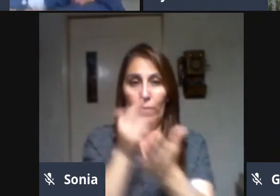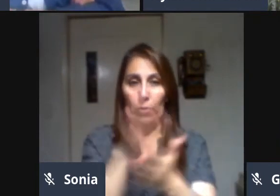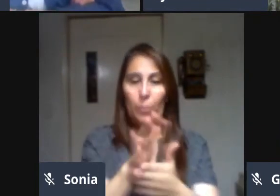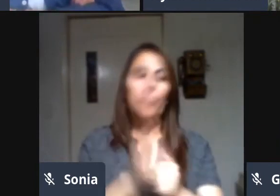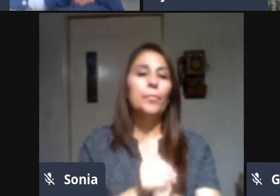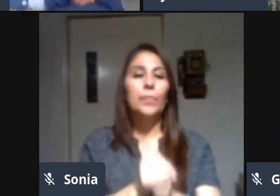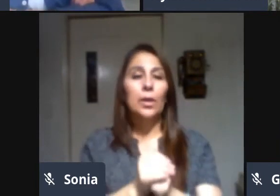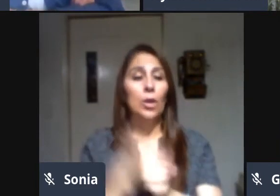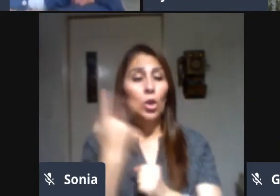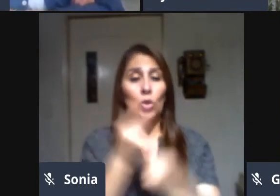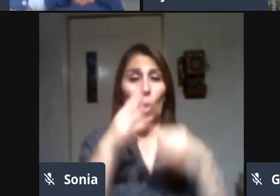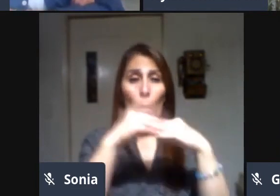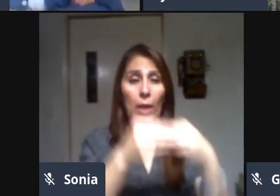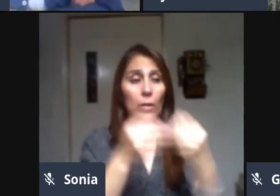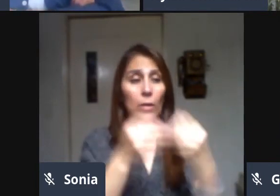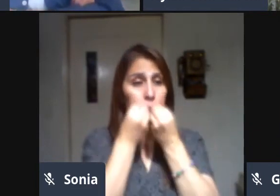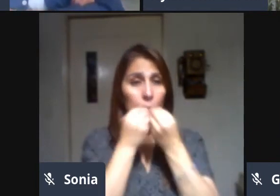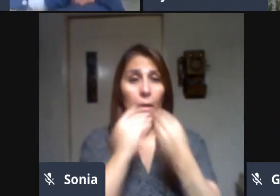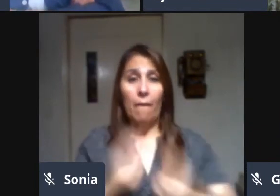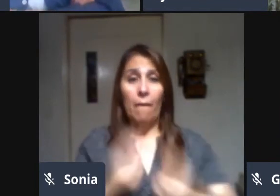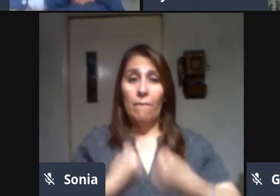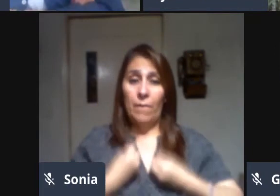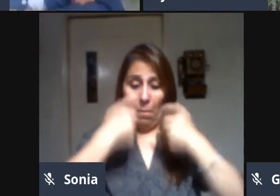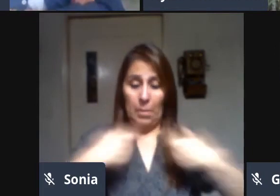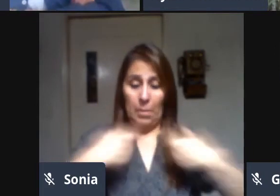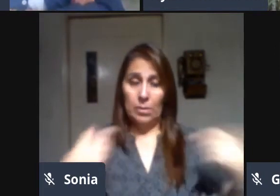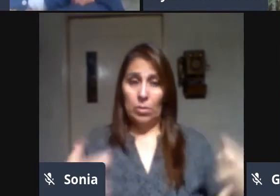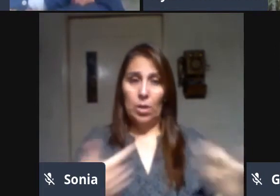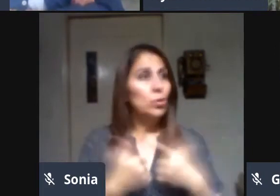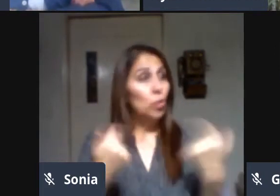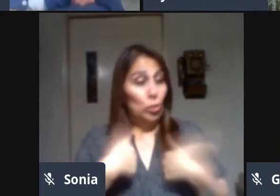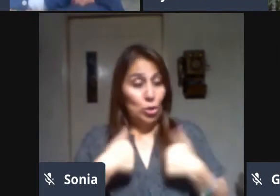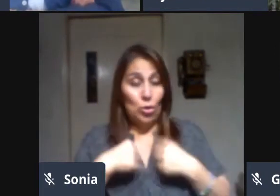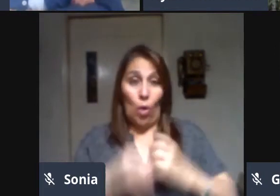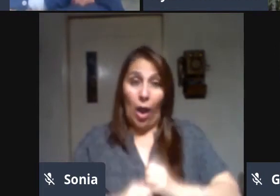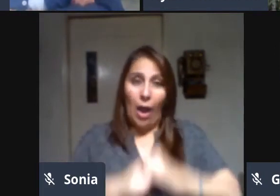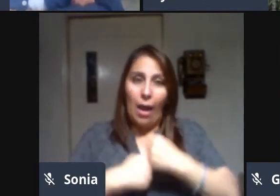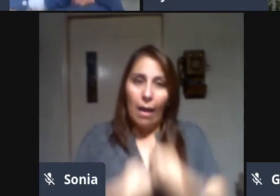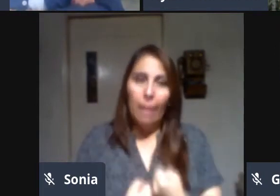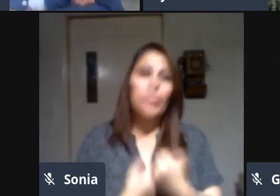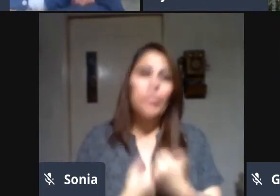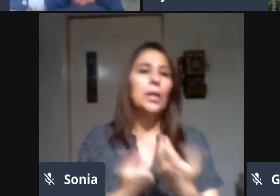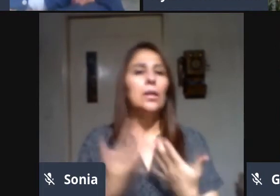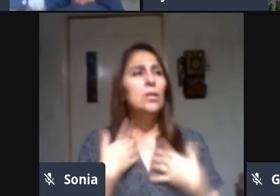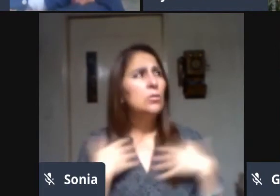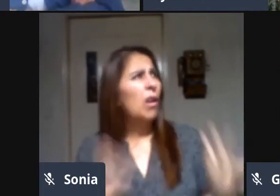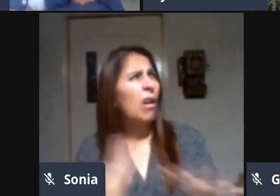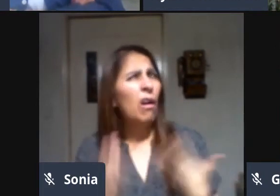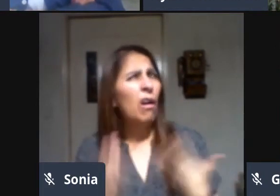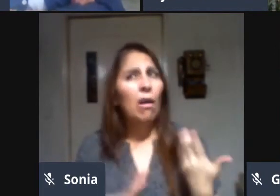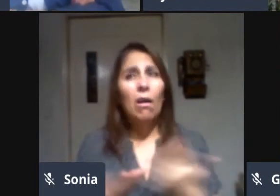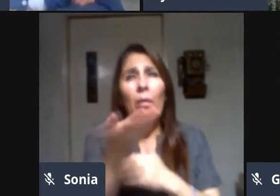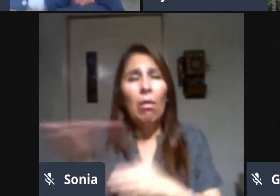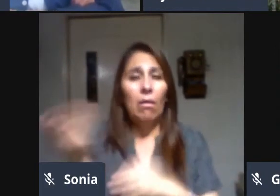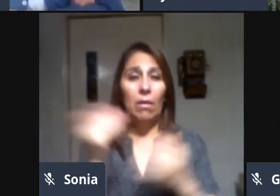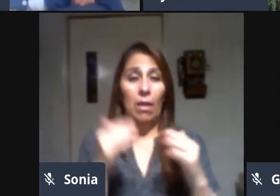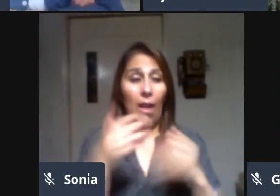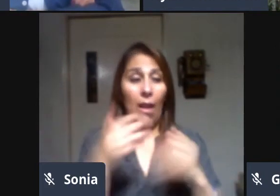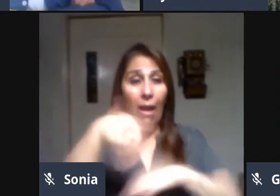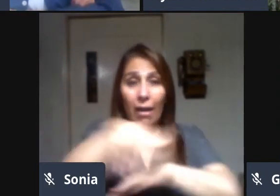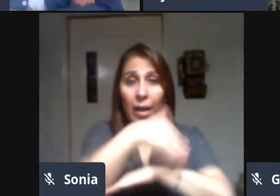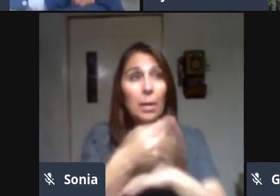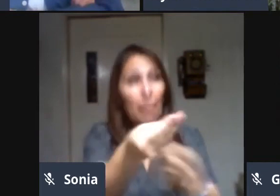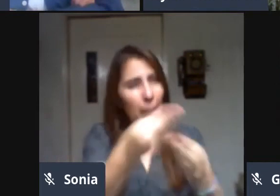hombre desde lorca yo si tuviera hambre que estuviera desvalido en la calle no pediría un pan sino que te diría